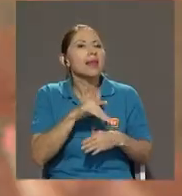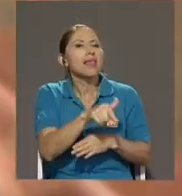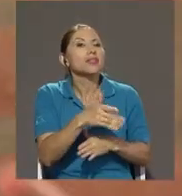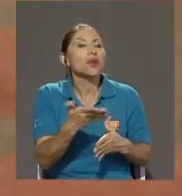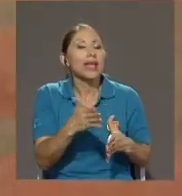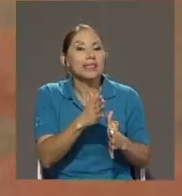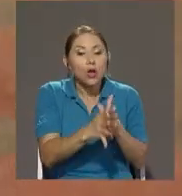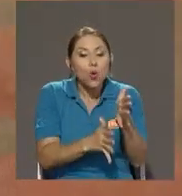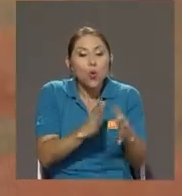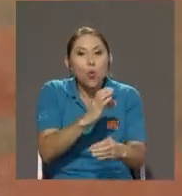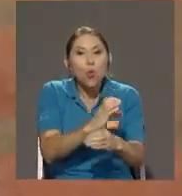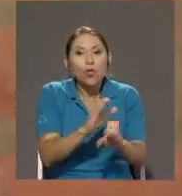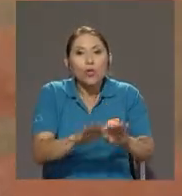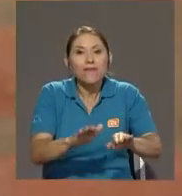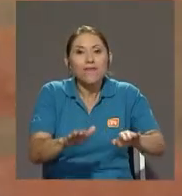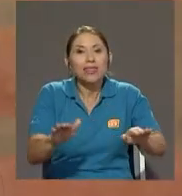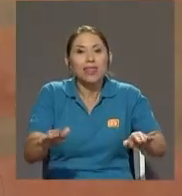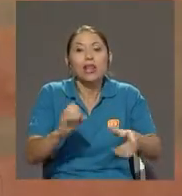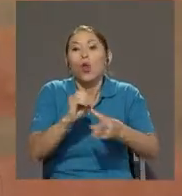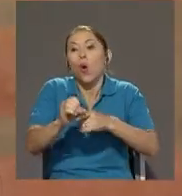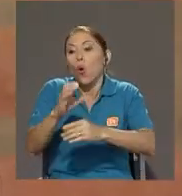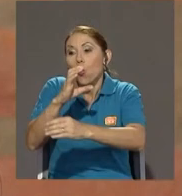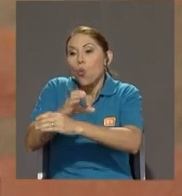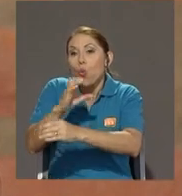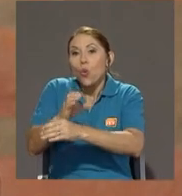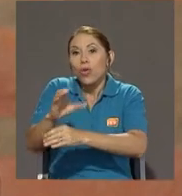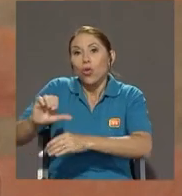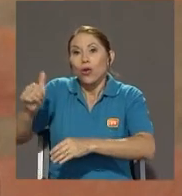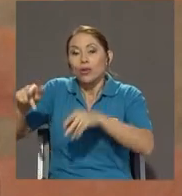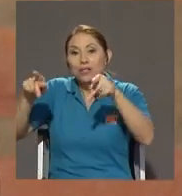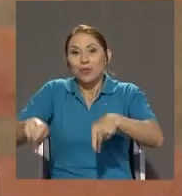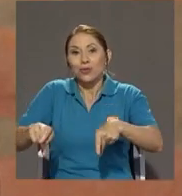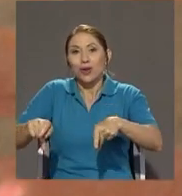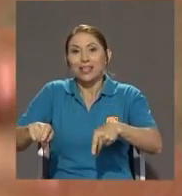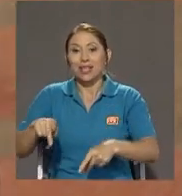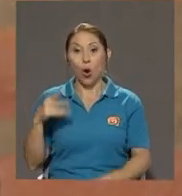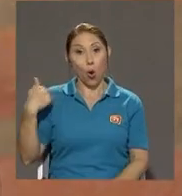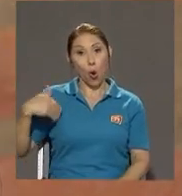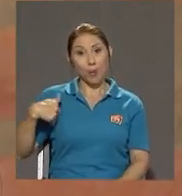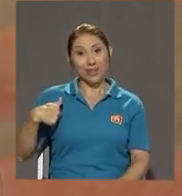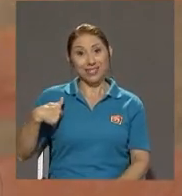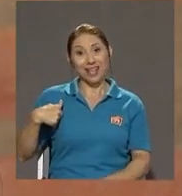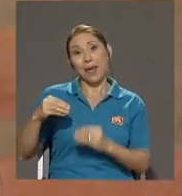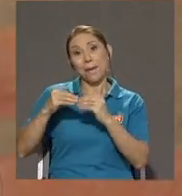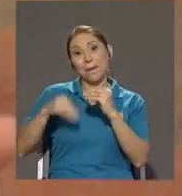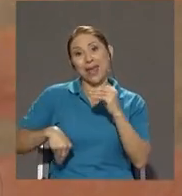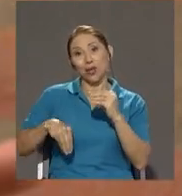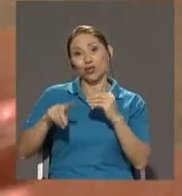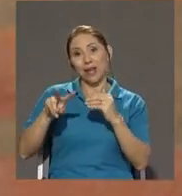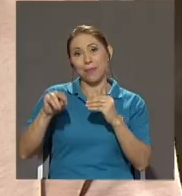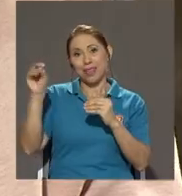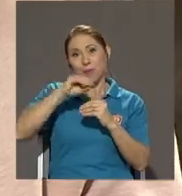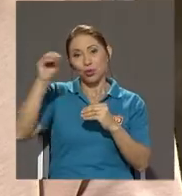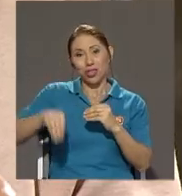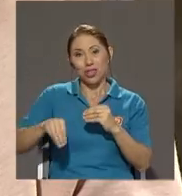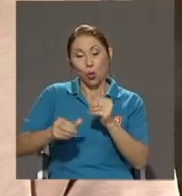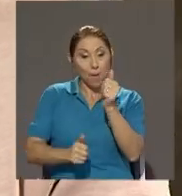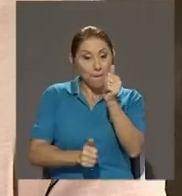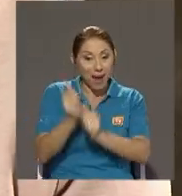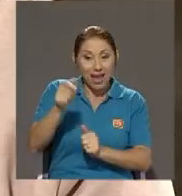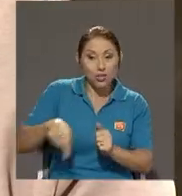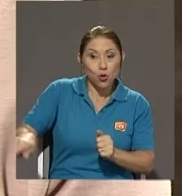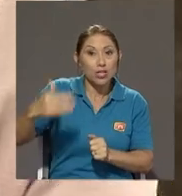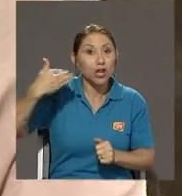y cuido de otras personas. Para los hombres esta proporción es menor del 20%. La mayor parte de los hombres que están desempleados